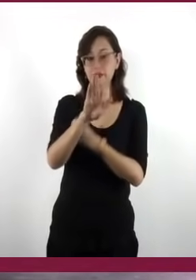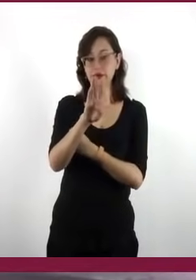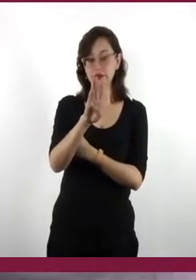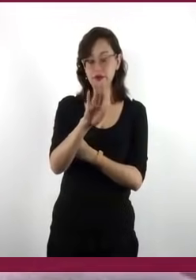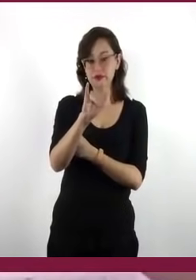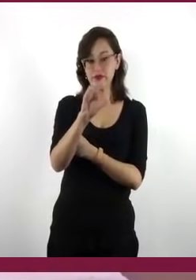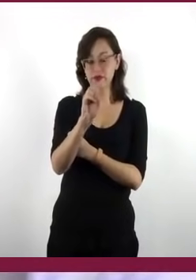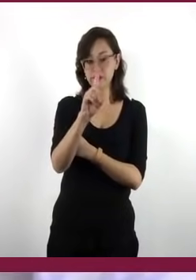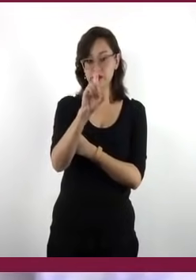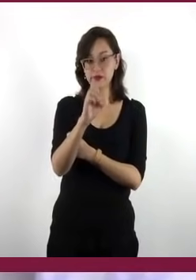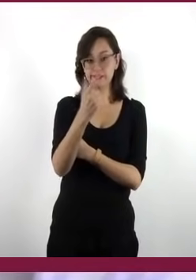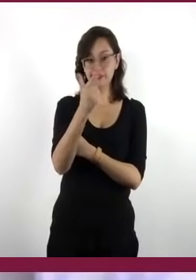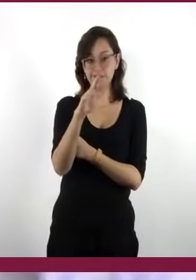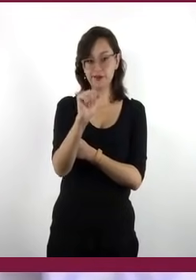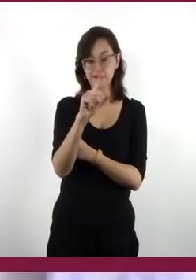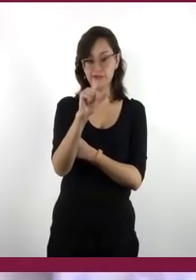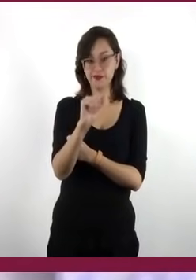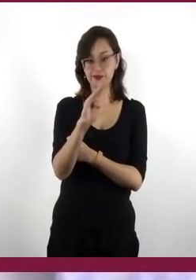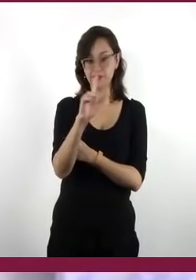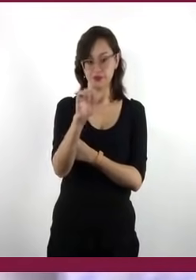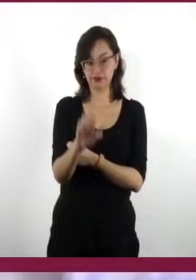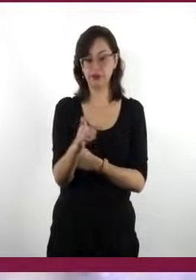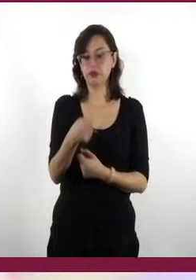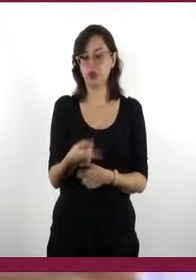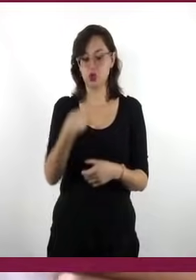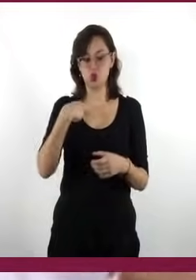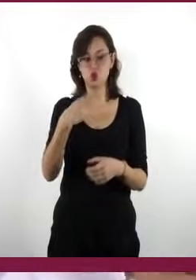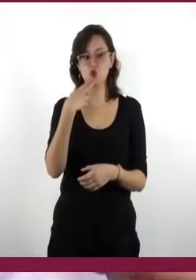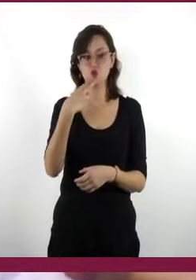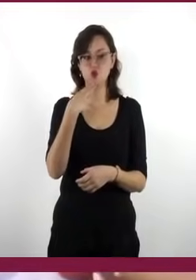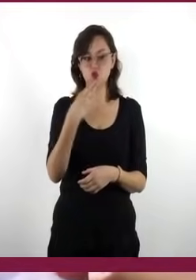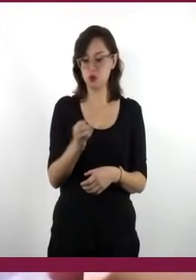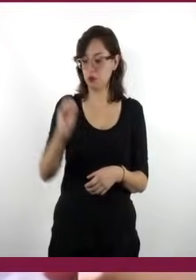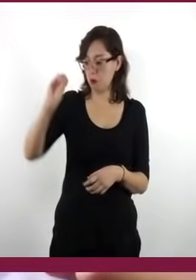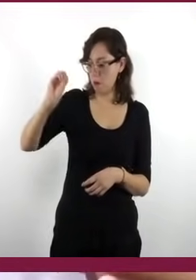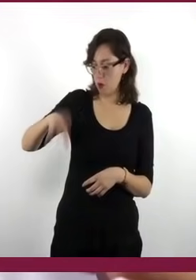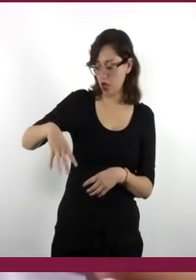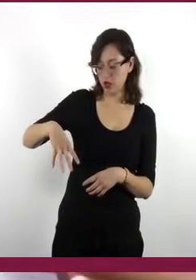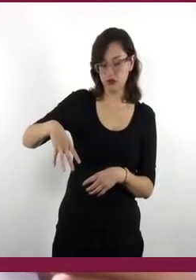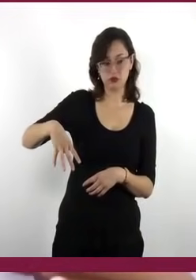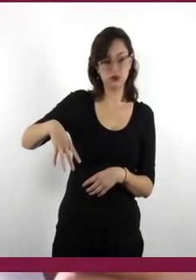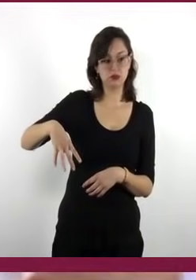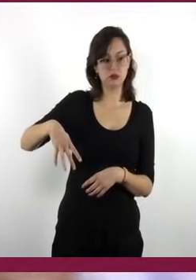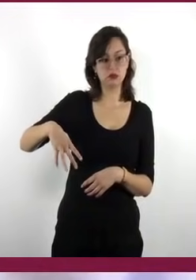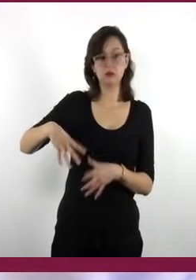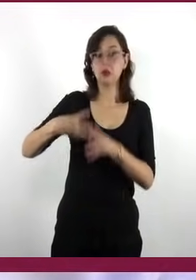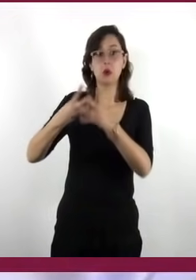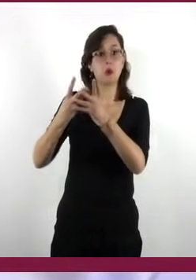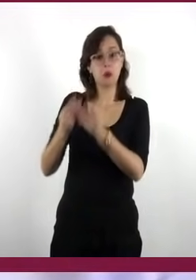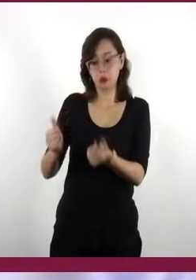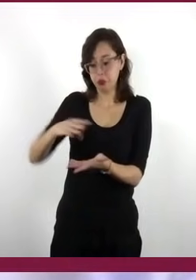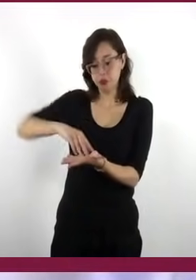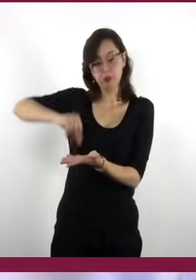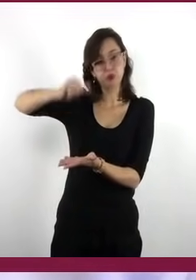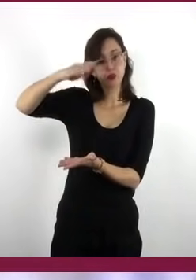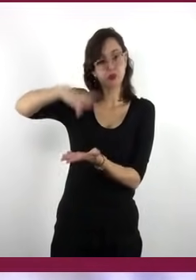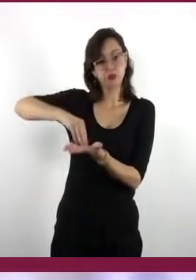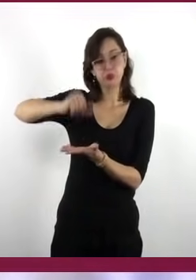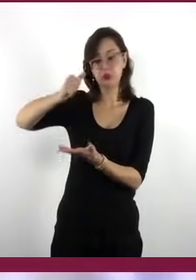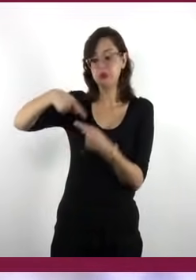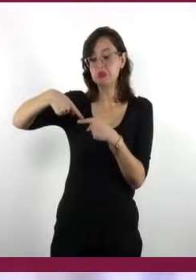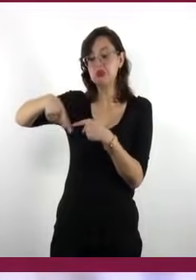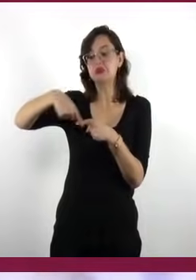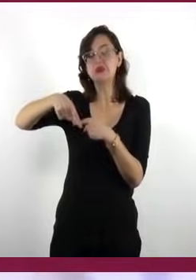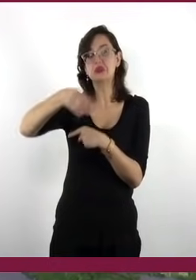A comparación de los... Este vaso lo acabo de usar, lo tiro y se biodegrada en 100